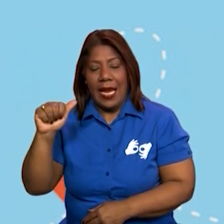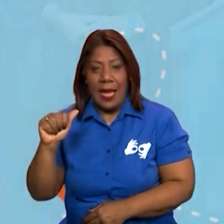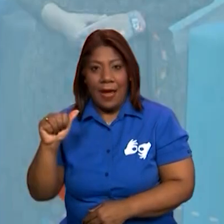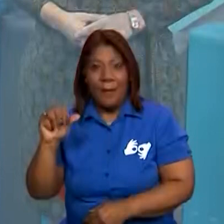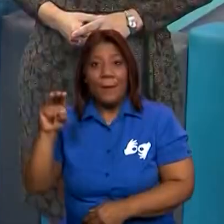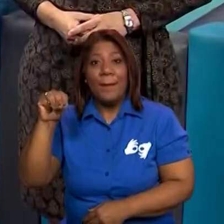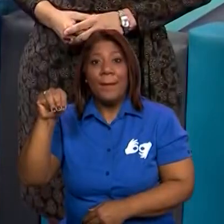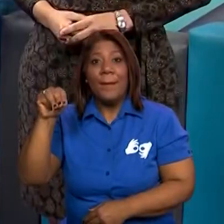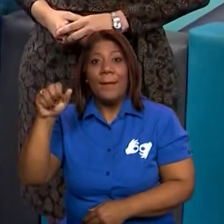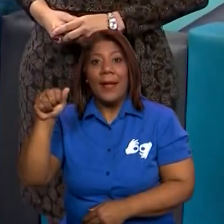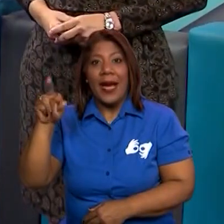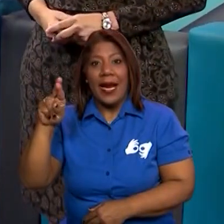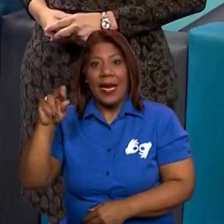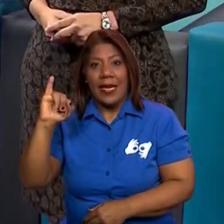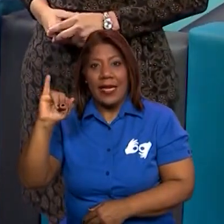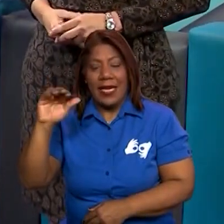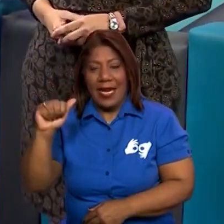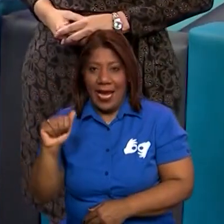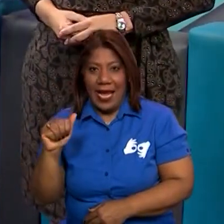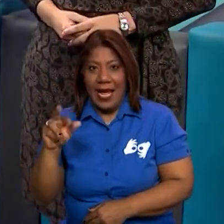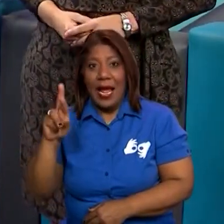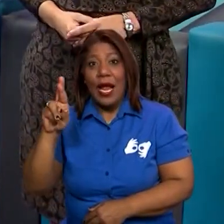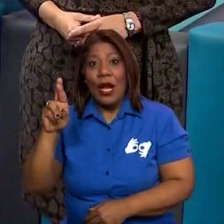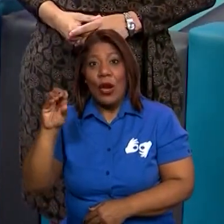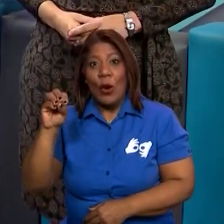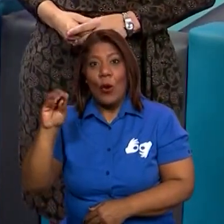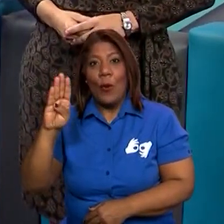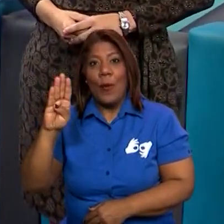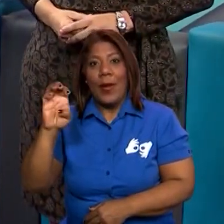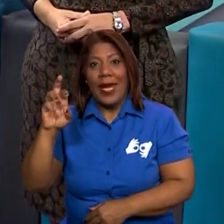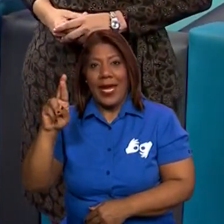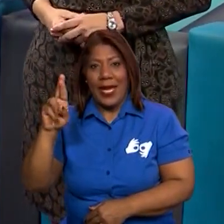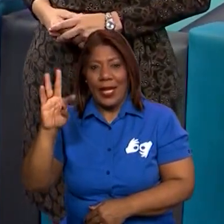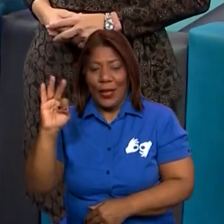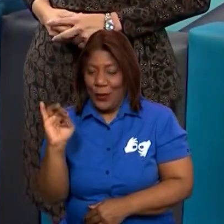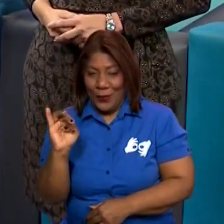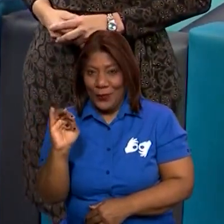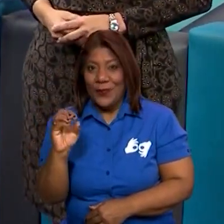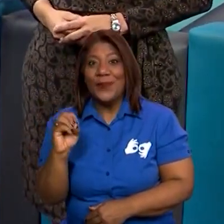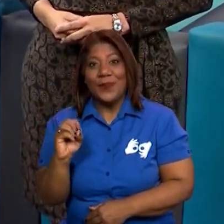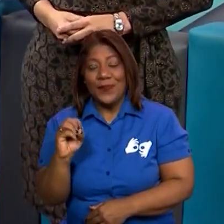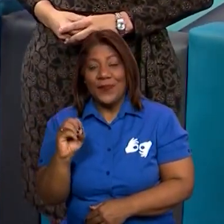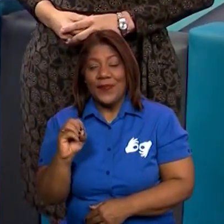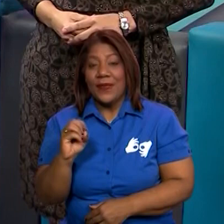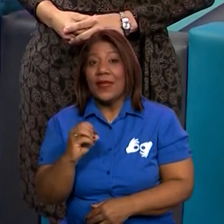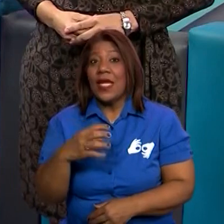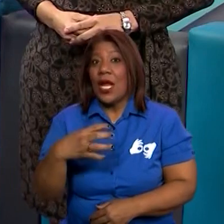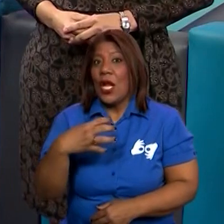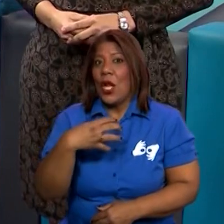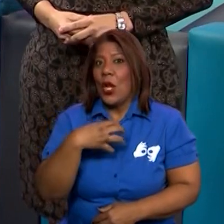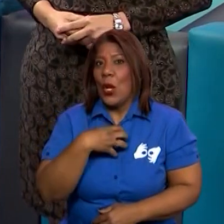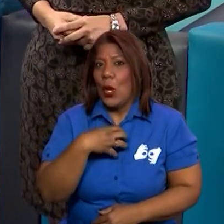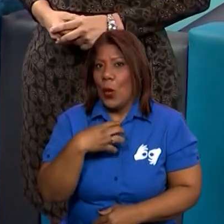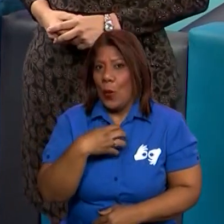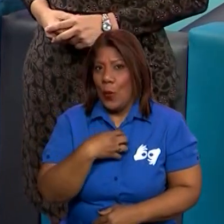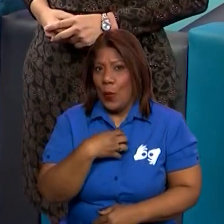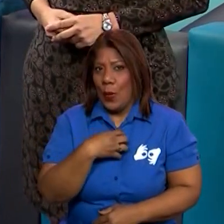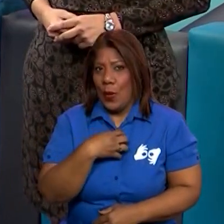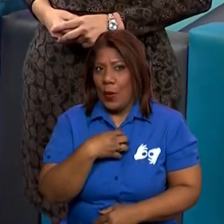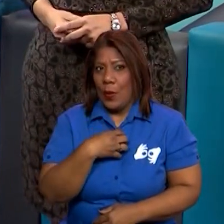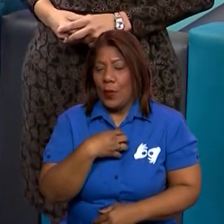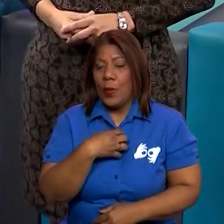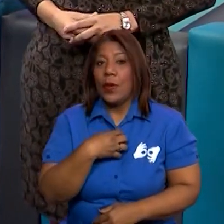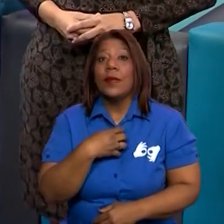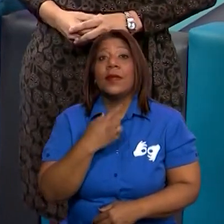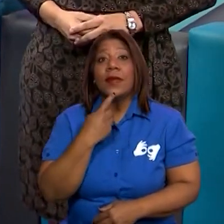María. Entonces, viendo esto, chicos, nos damos cuenta que los propios son los que mencionamos comúnmente